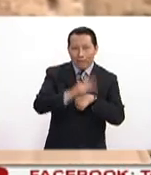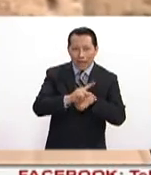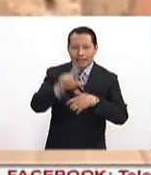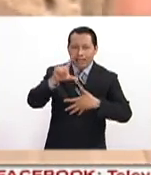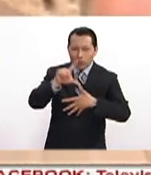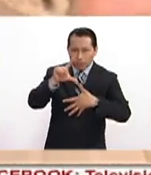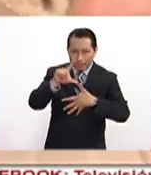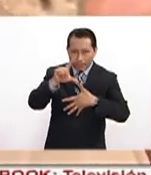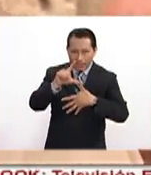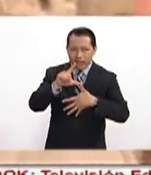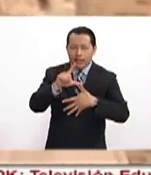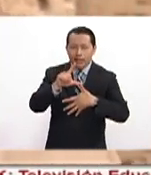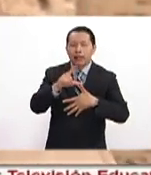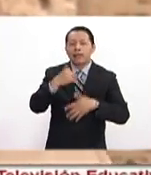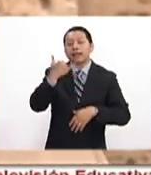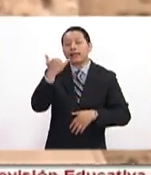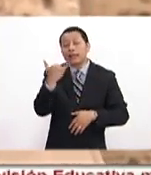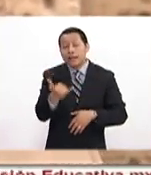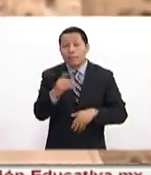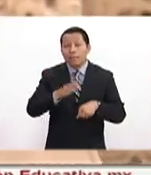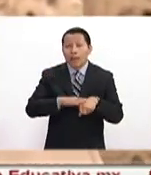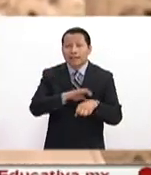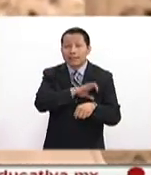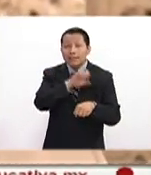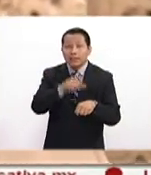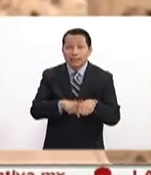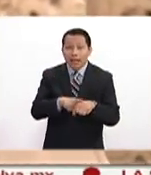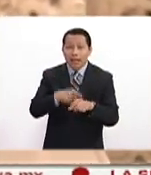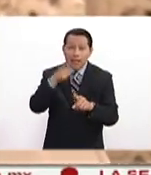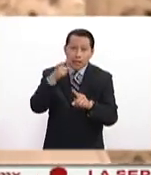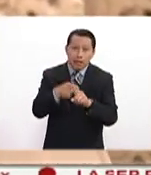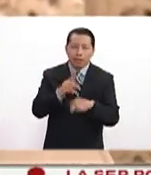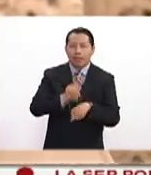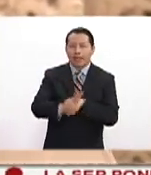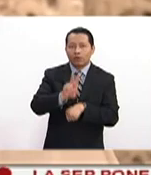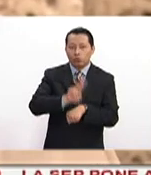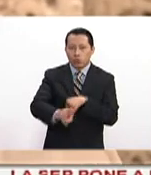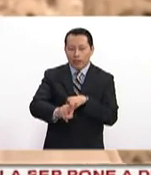Latinoamérica y de manera especial por la vecina Venezuela.